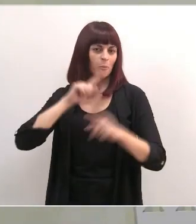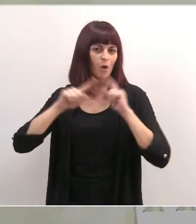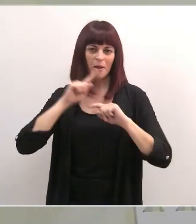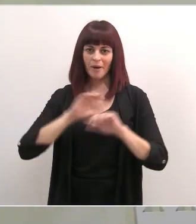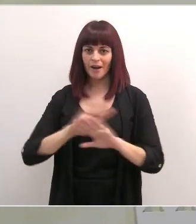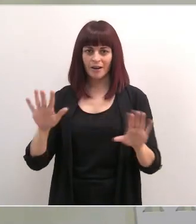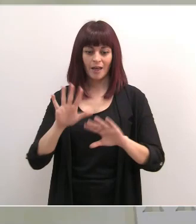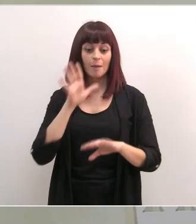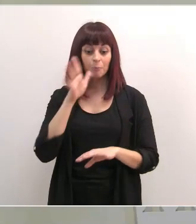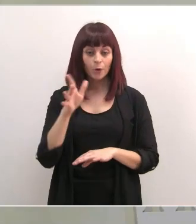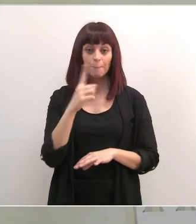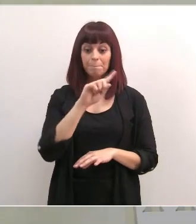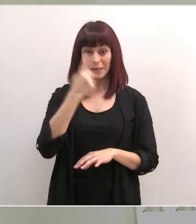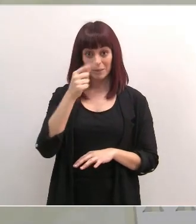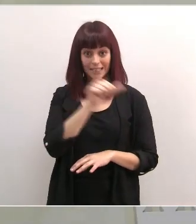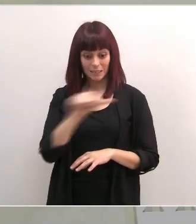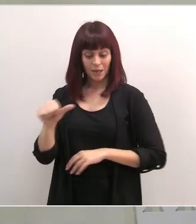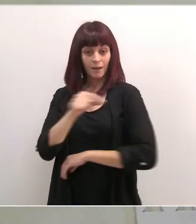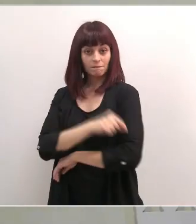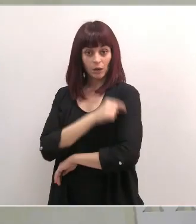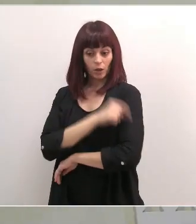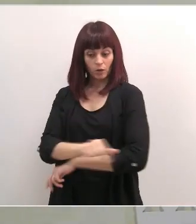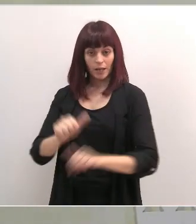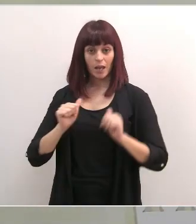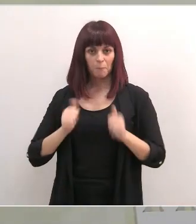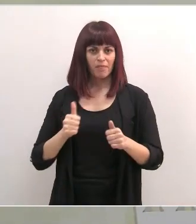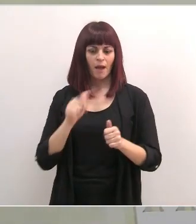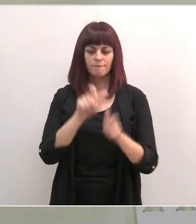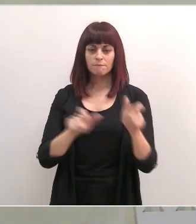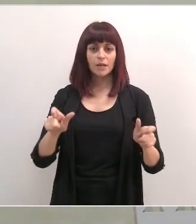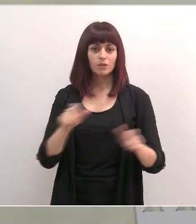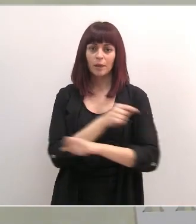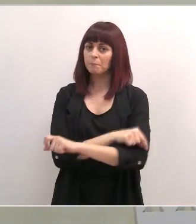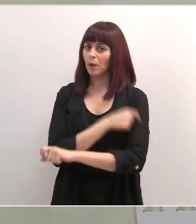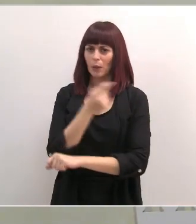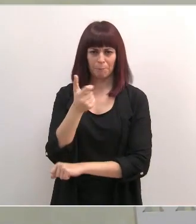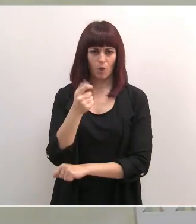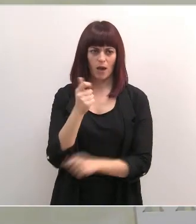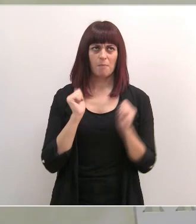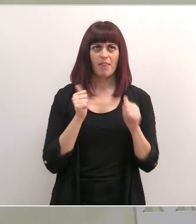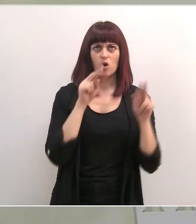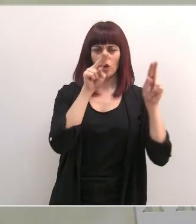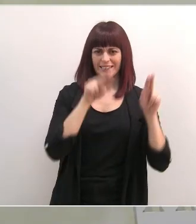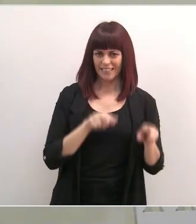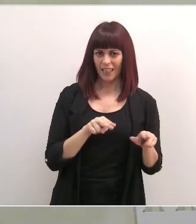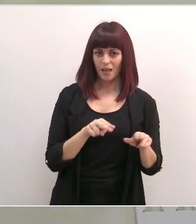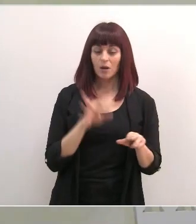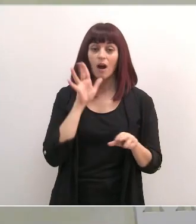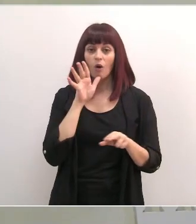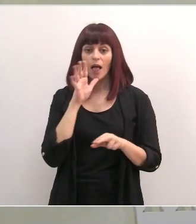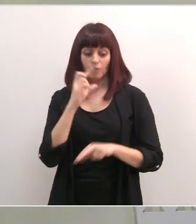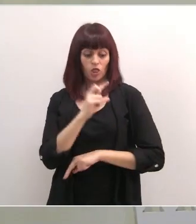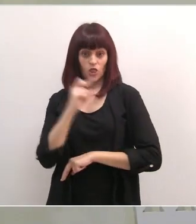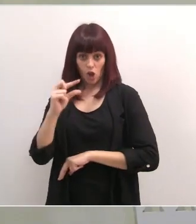que fue una semana que prácticamente se vacunó relativamente a poca gente. Empezamos con las residencias y tenemos dosis suficientes